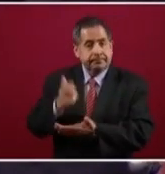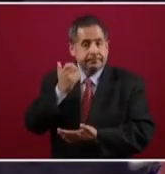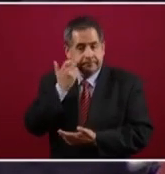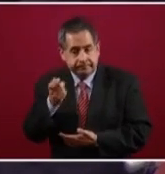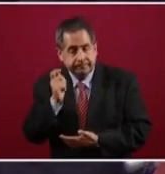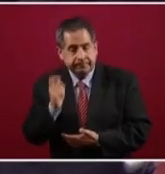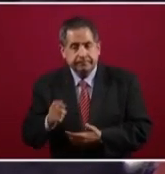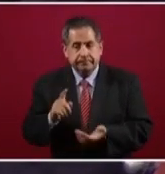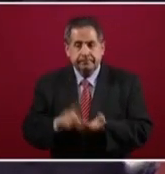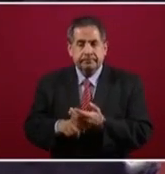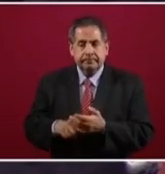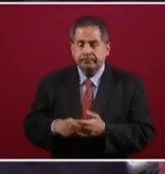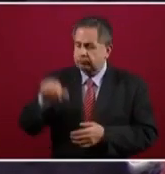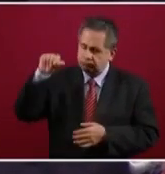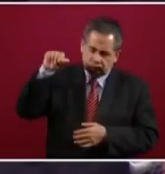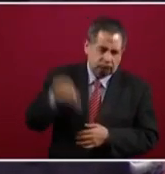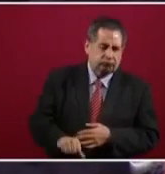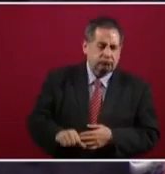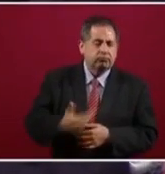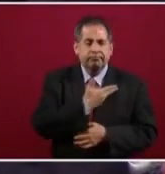de carácter preferente,